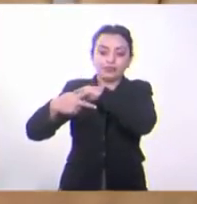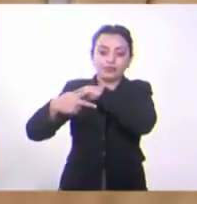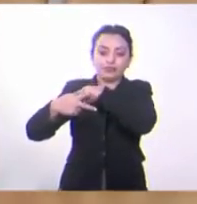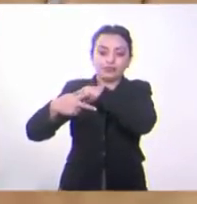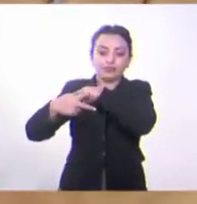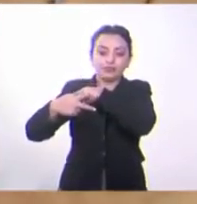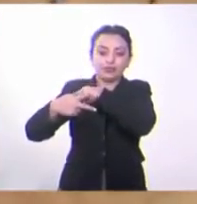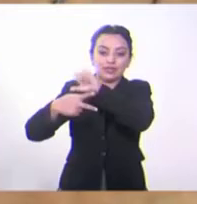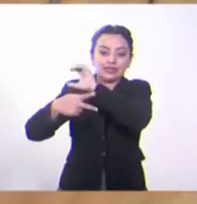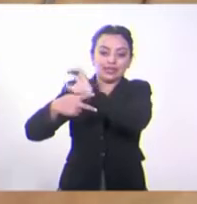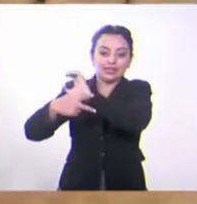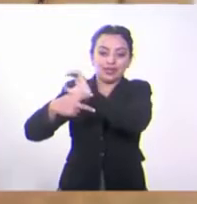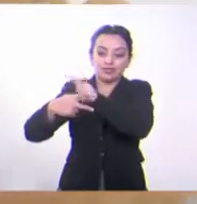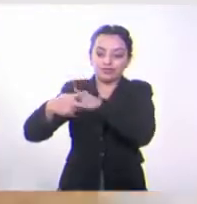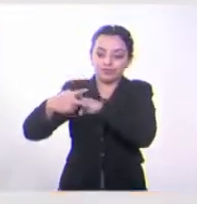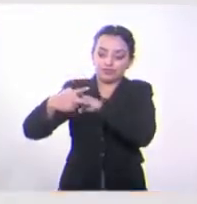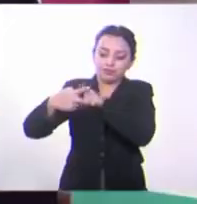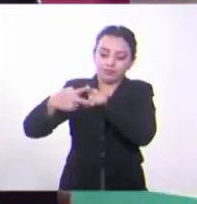10.2.